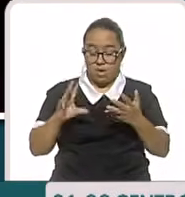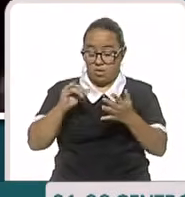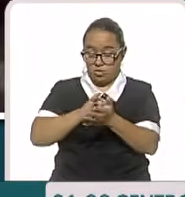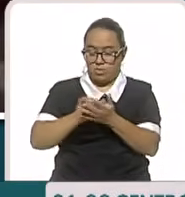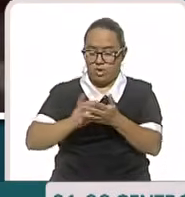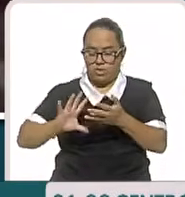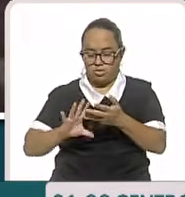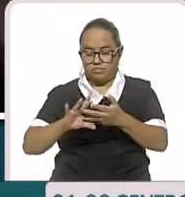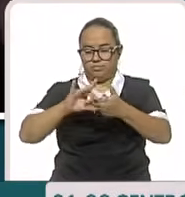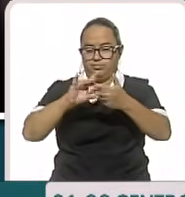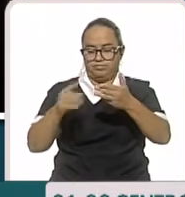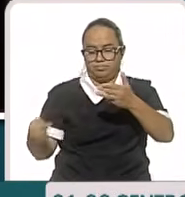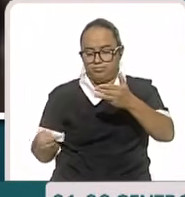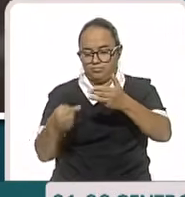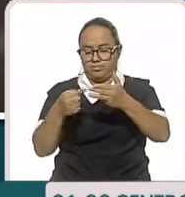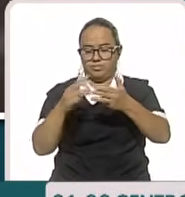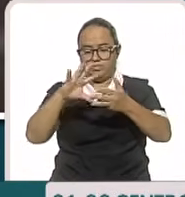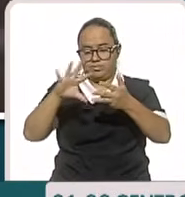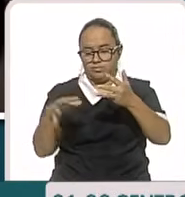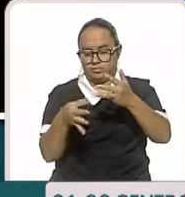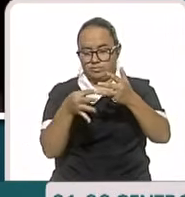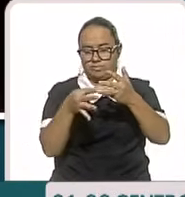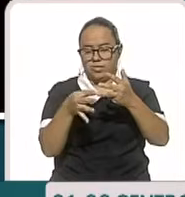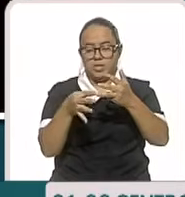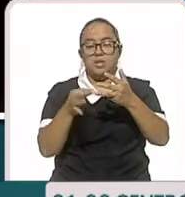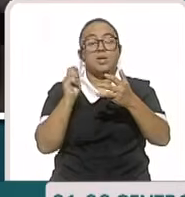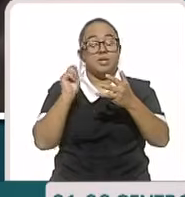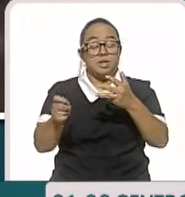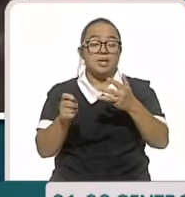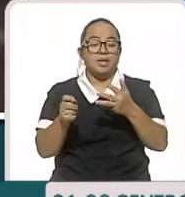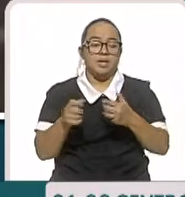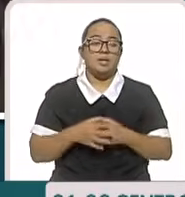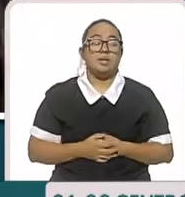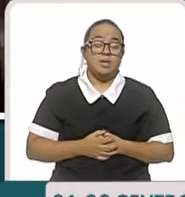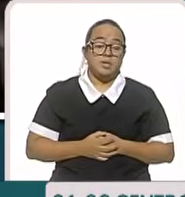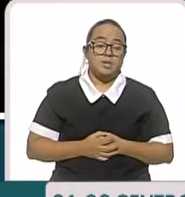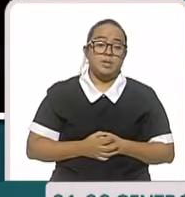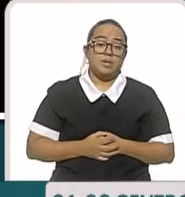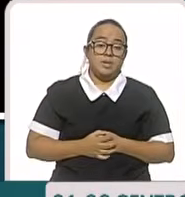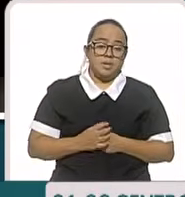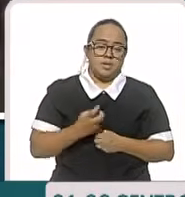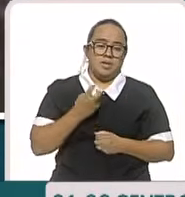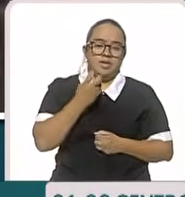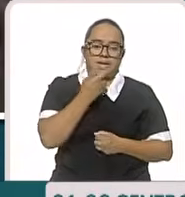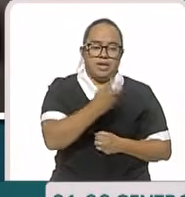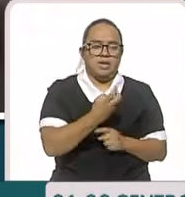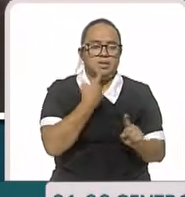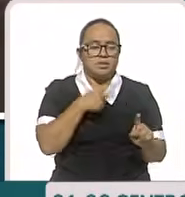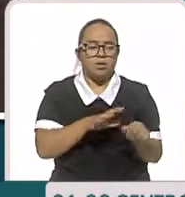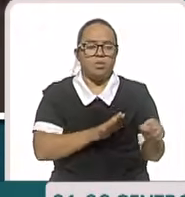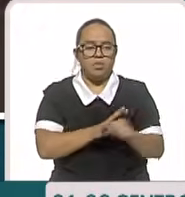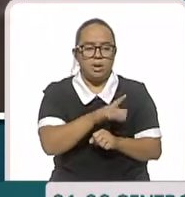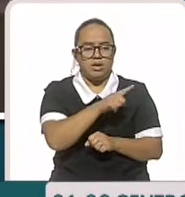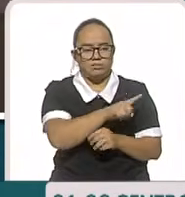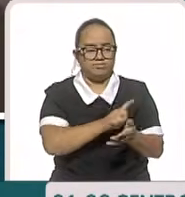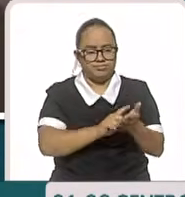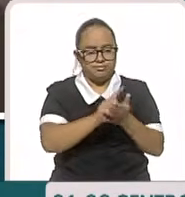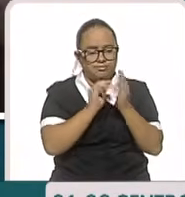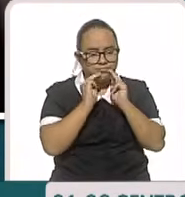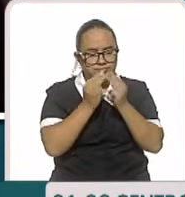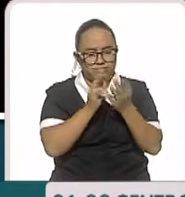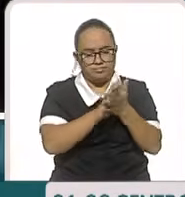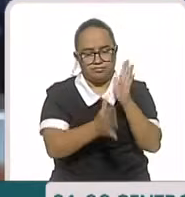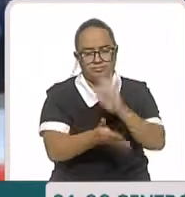de algún modo, pero está actualizada y es justamente lo que incluye narcoterrorismo. Jesús, ¿y cuál sería